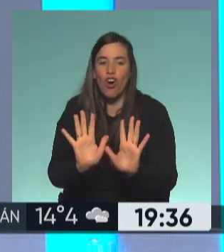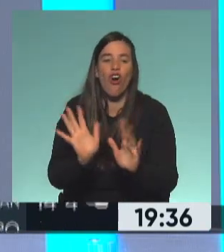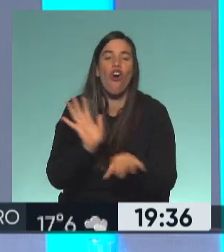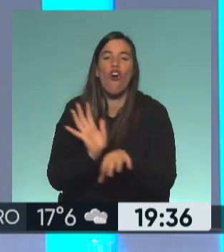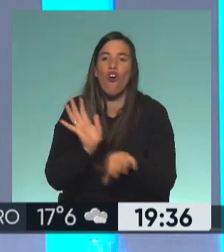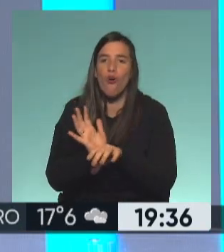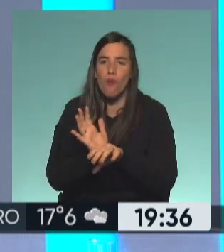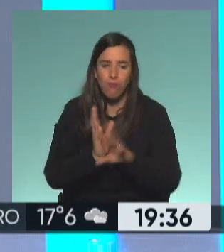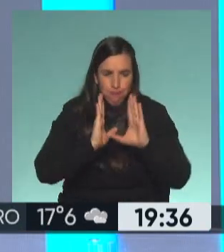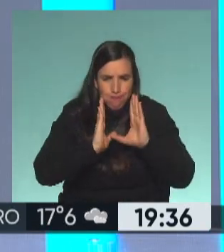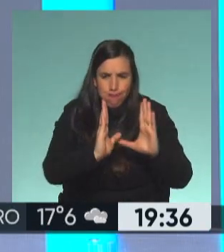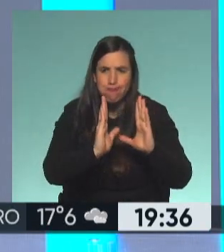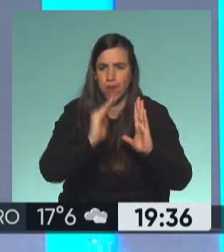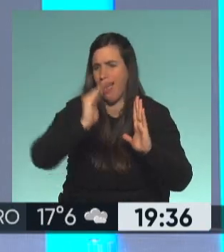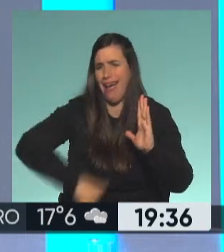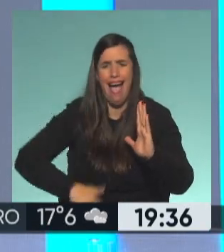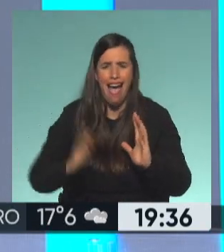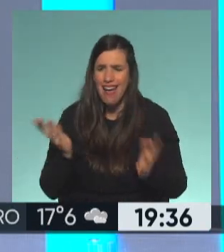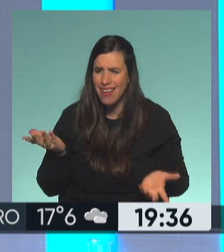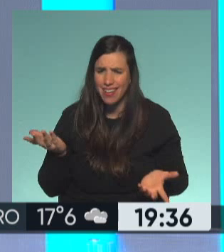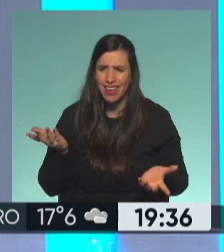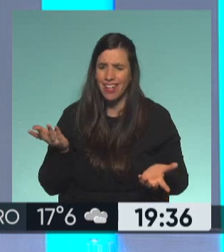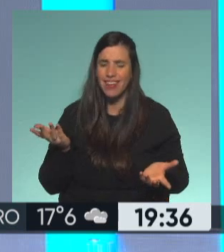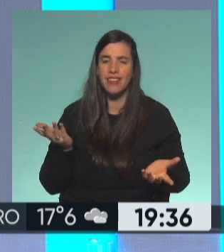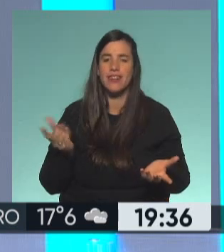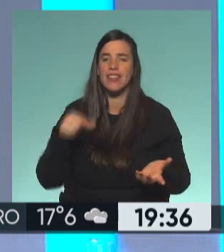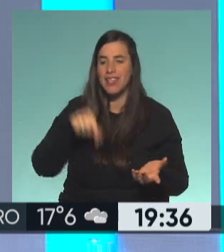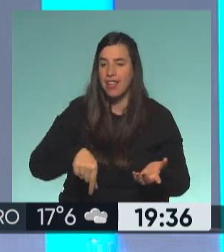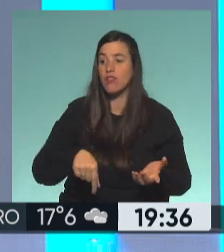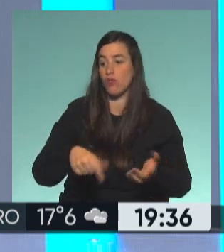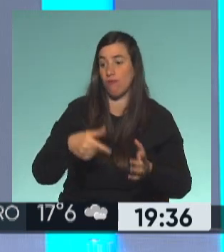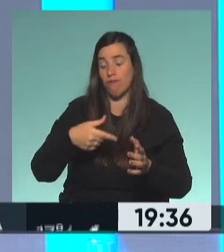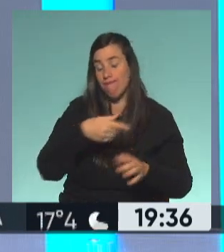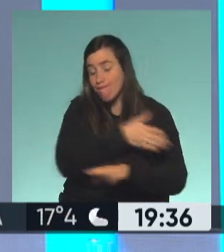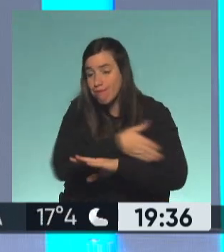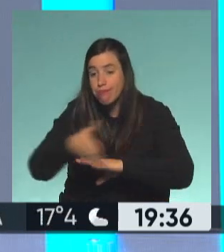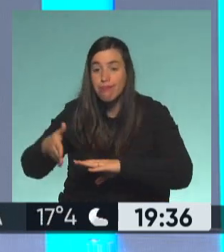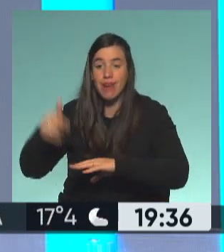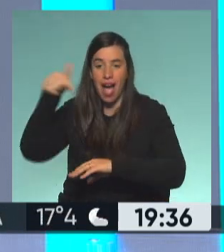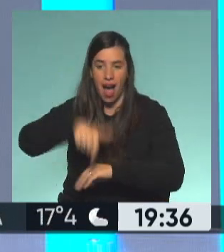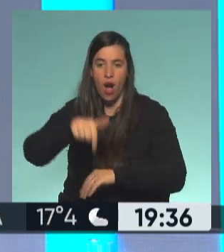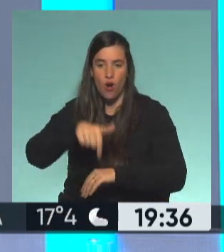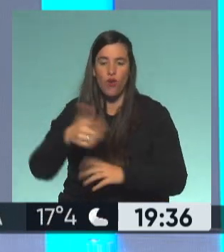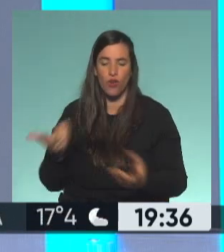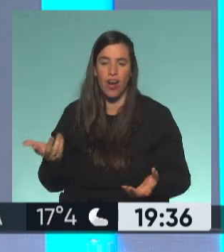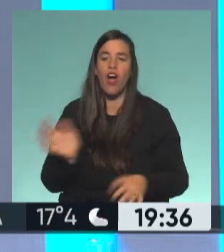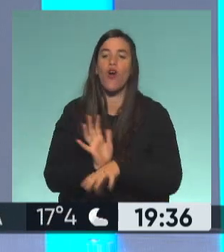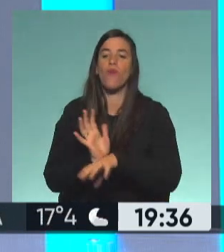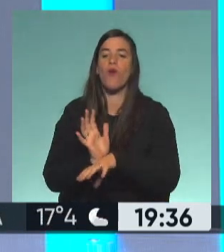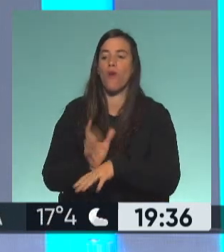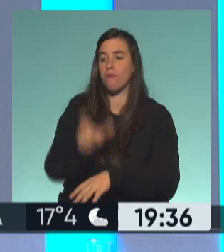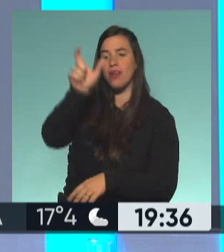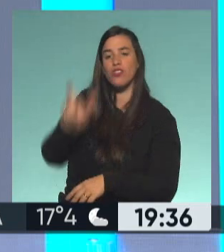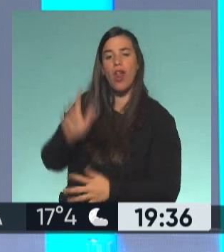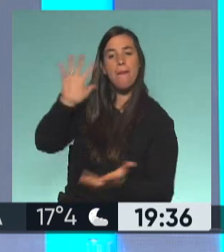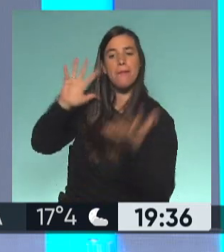atraviesa también a todo el progresismo y es un problema porque creo que en este caso es donde más ha aprovechado una figura como Milei en